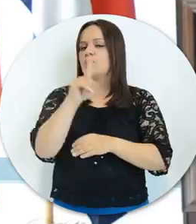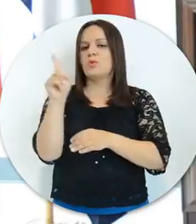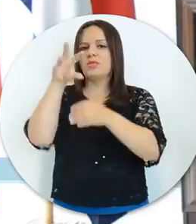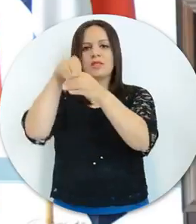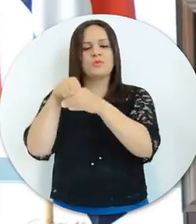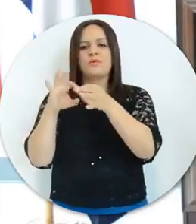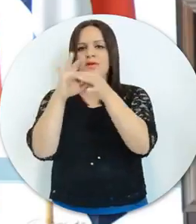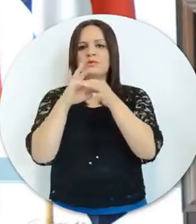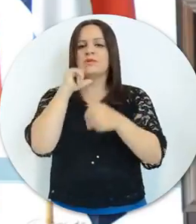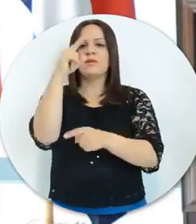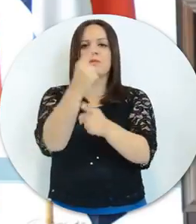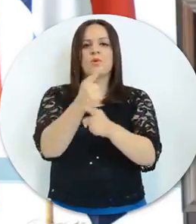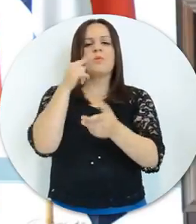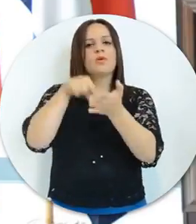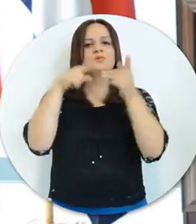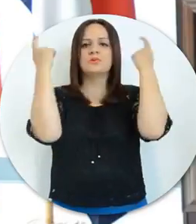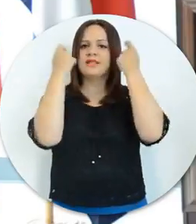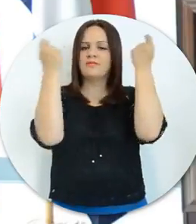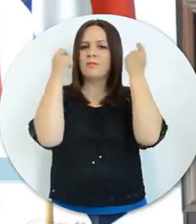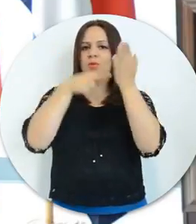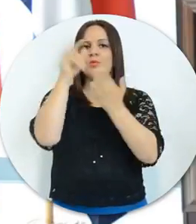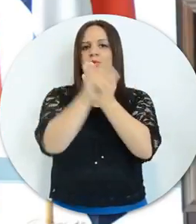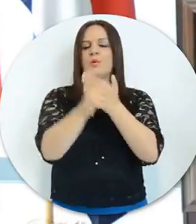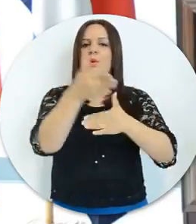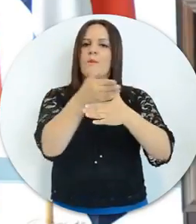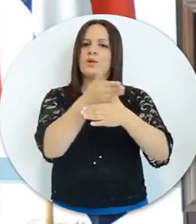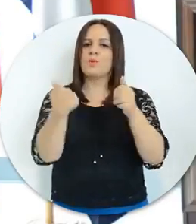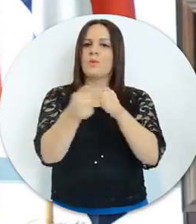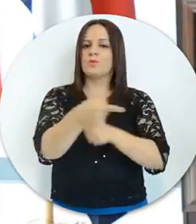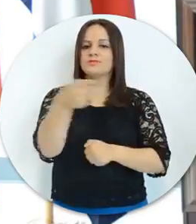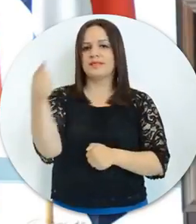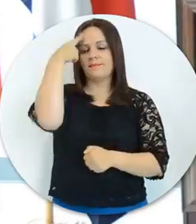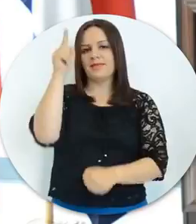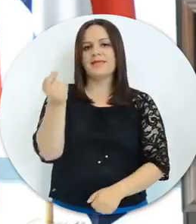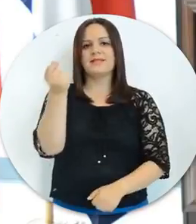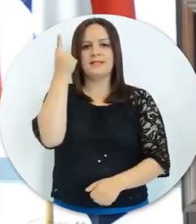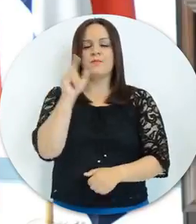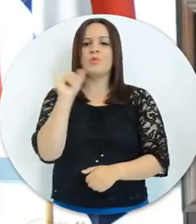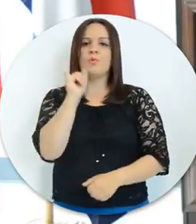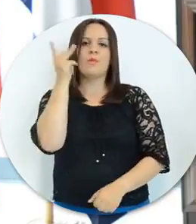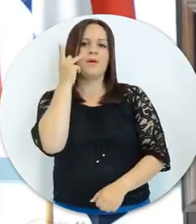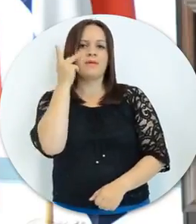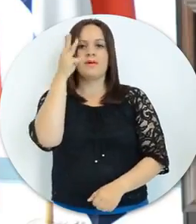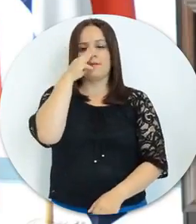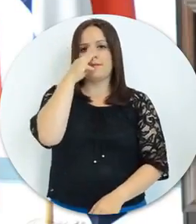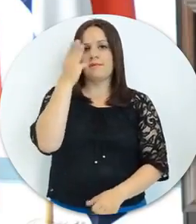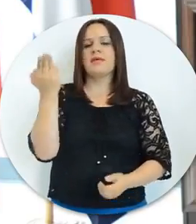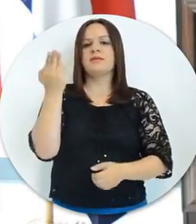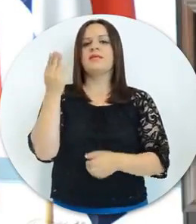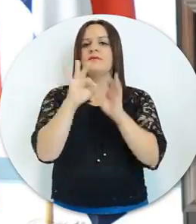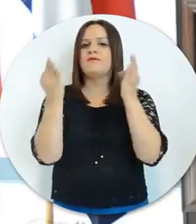Por eso celebramos este proyecto y por eso lo comparto con ustedes para que entendamos como padres y madres de familia,